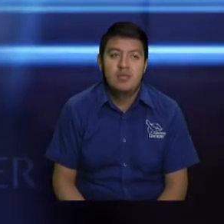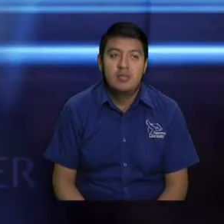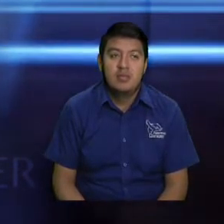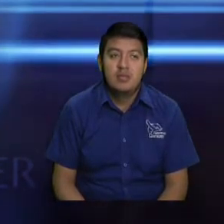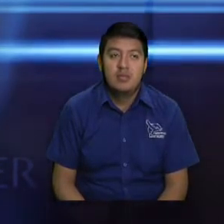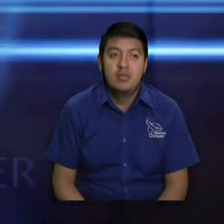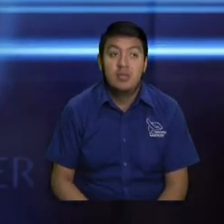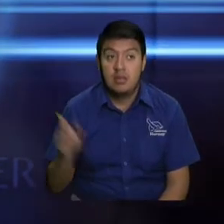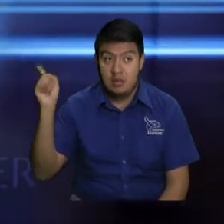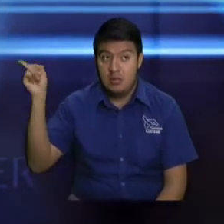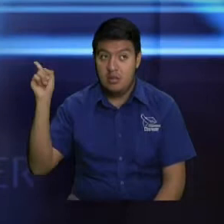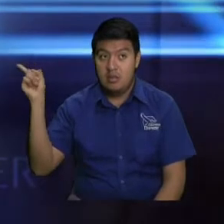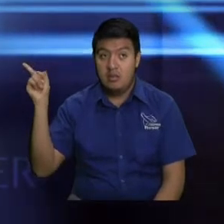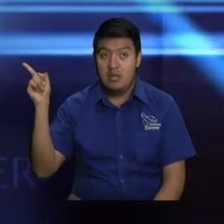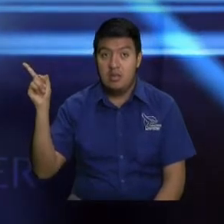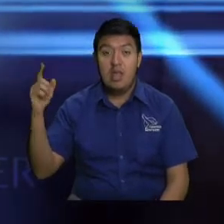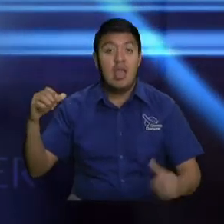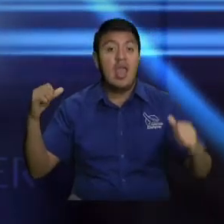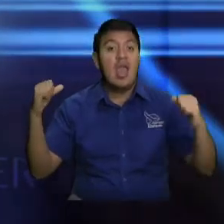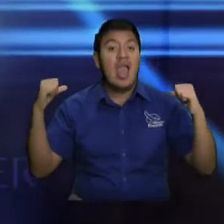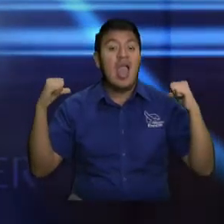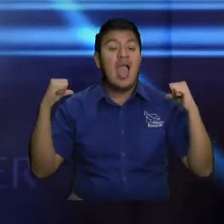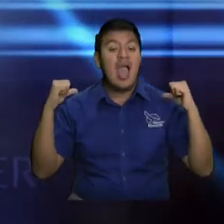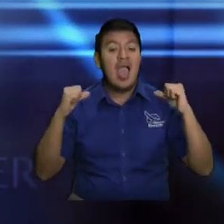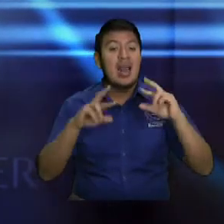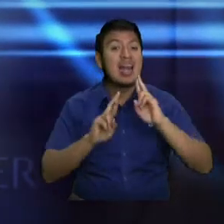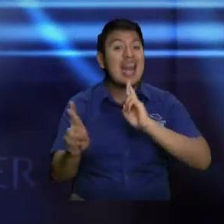a estas palabras, asociación.